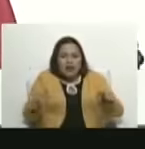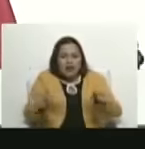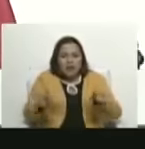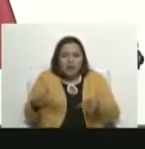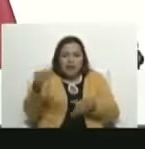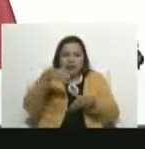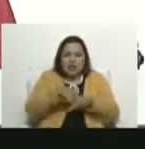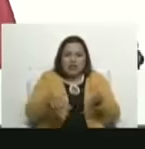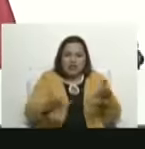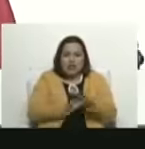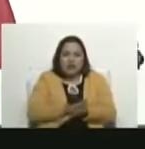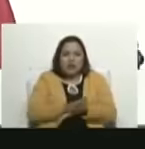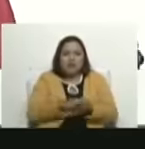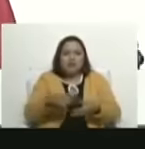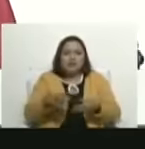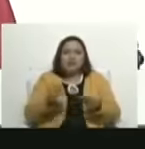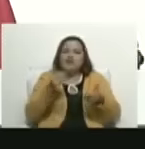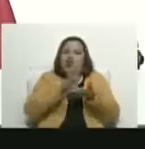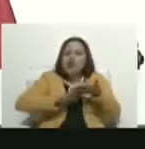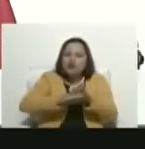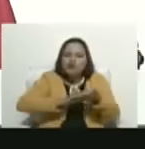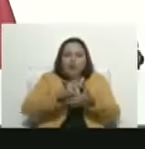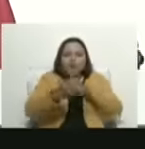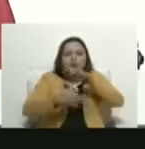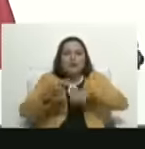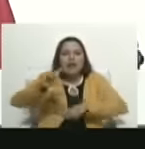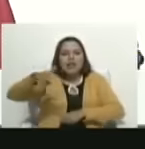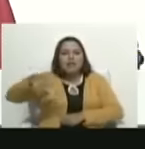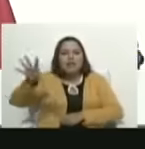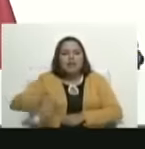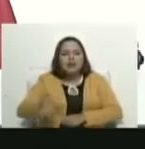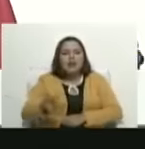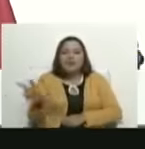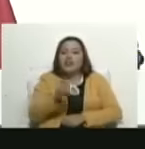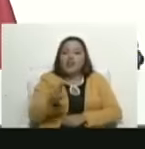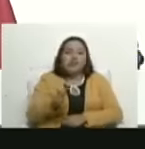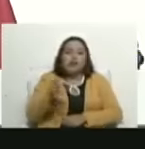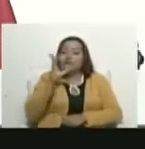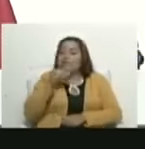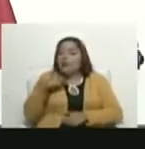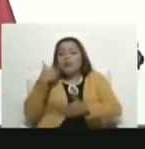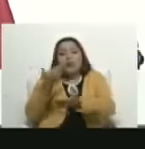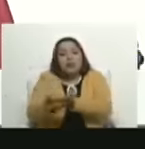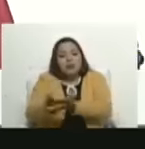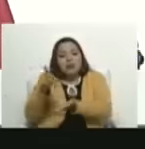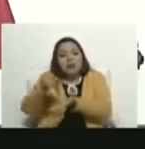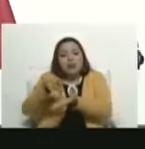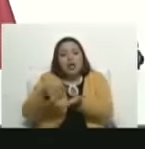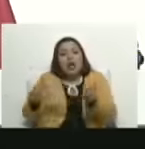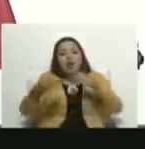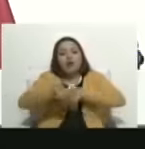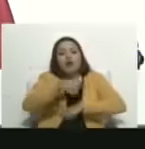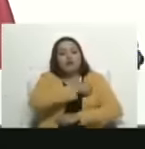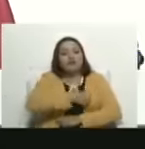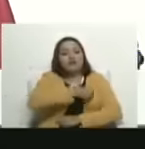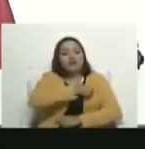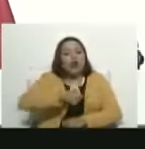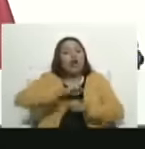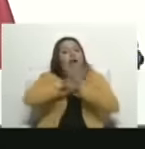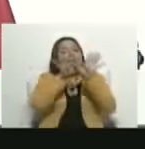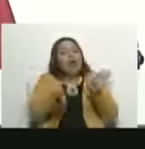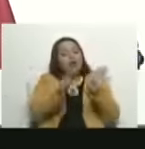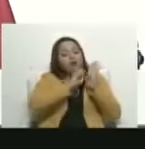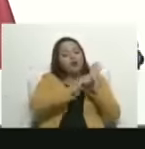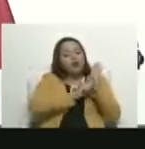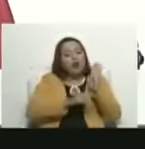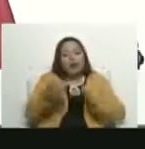meterse en los asuntos de la Guayana Esequiba, Venezuela no lo ha pedido, y el acuerdo de Ginebra es muy claro,